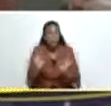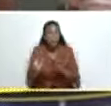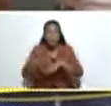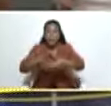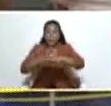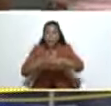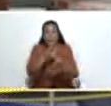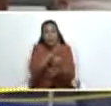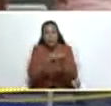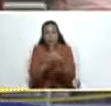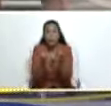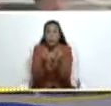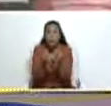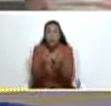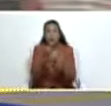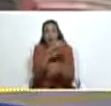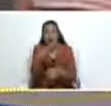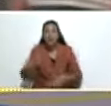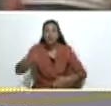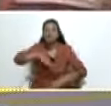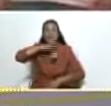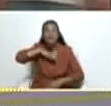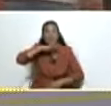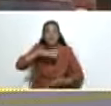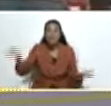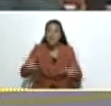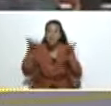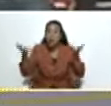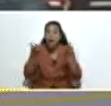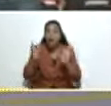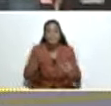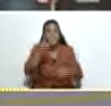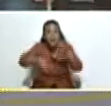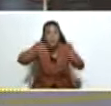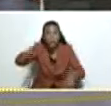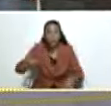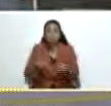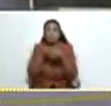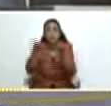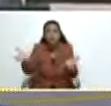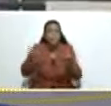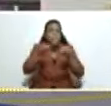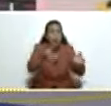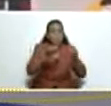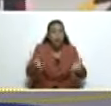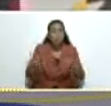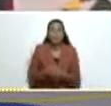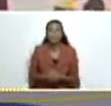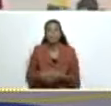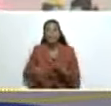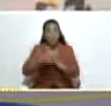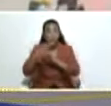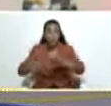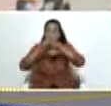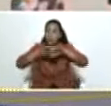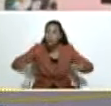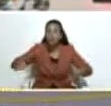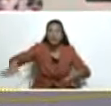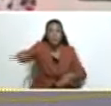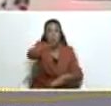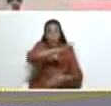proteínas, gramos, abastecimiento local de verduras y alimentos no perdurables para distribuirse en el